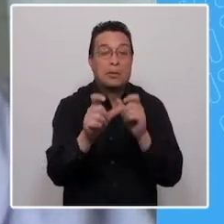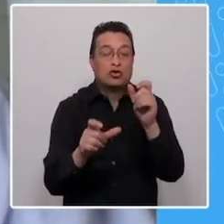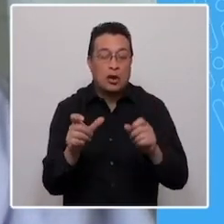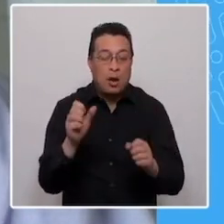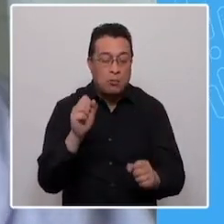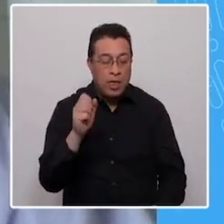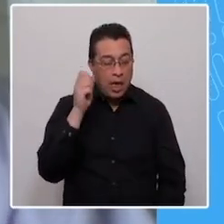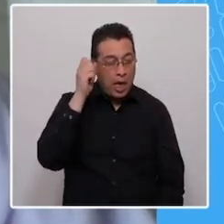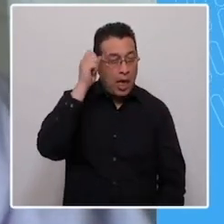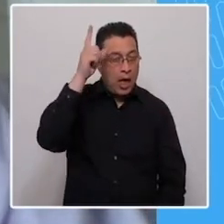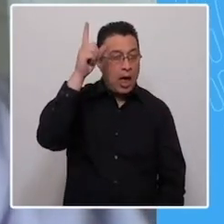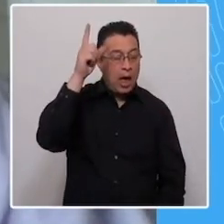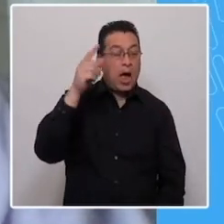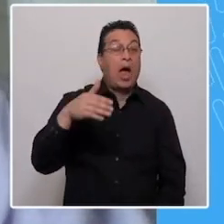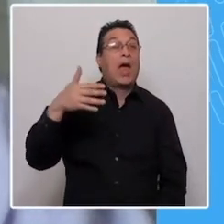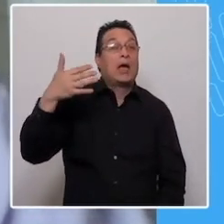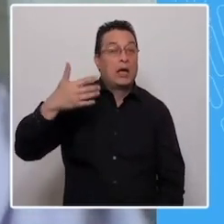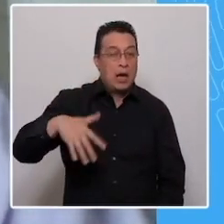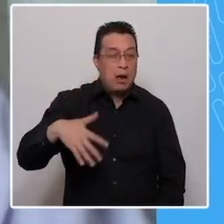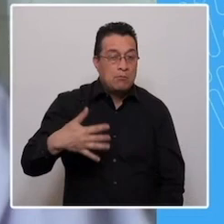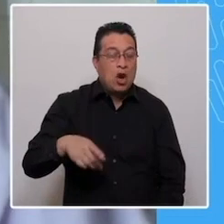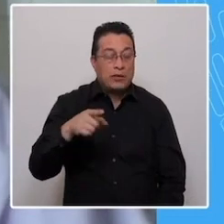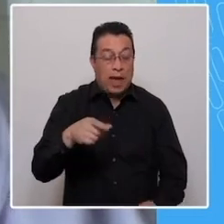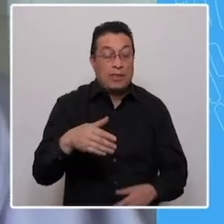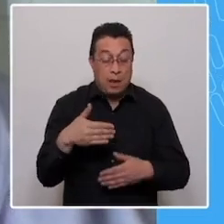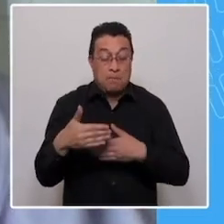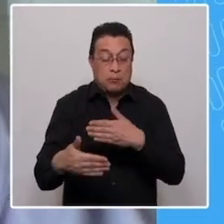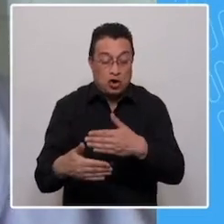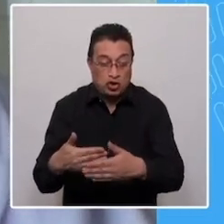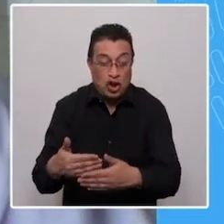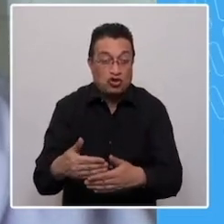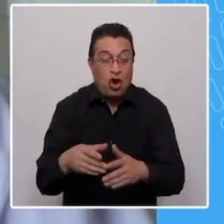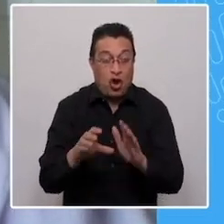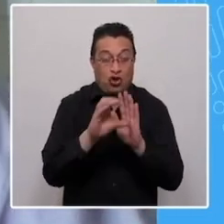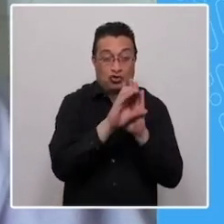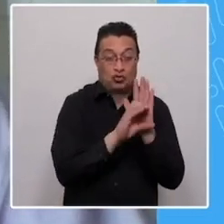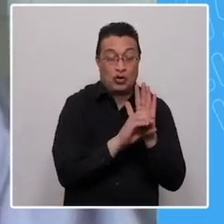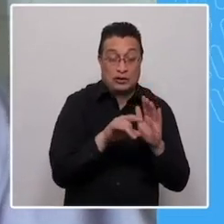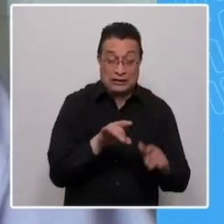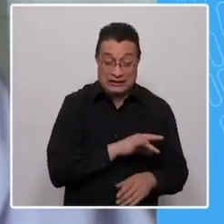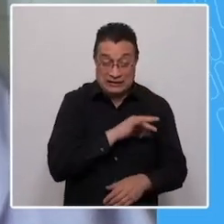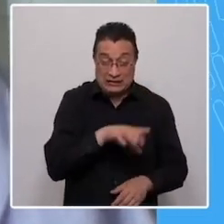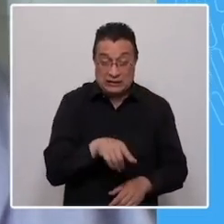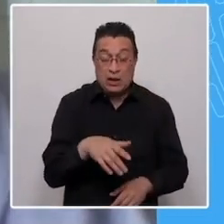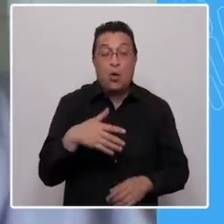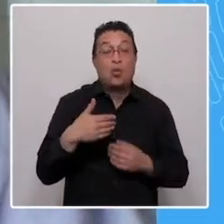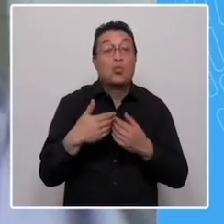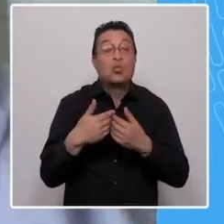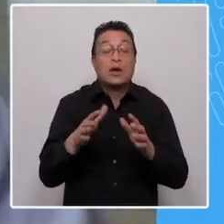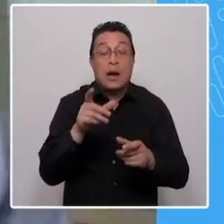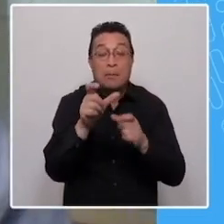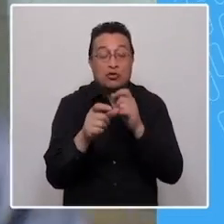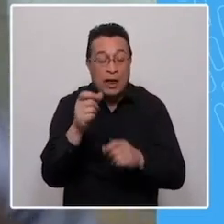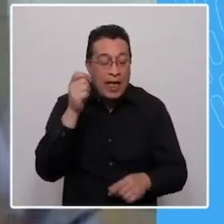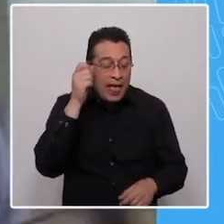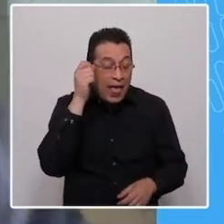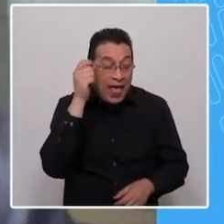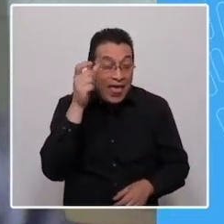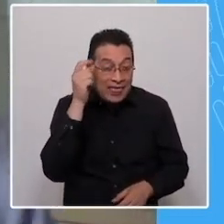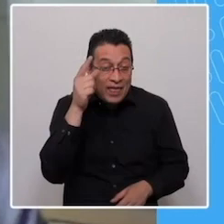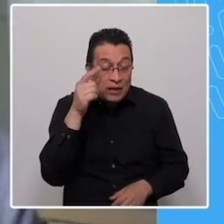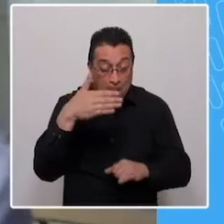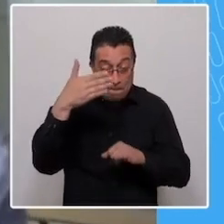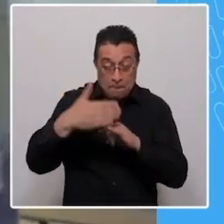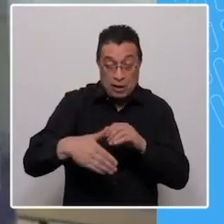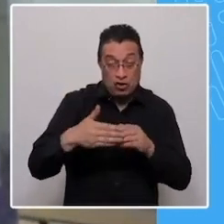la importancia que tiene este proceso constituyente para el país, es cualquier persona que comprenda la importancia que tiene a largo